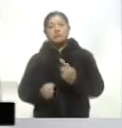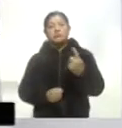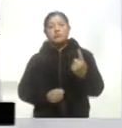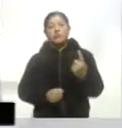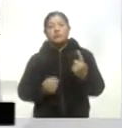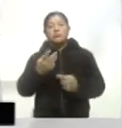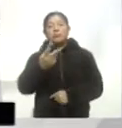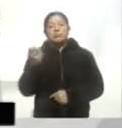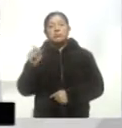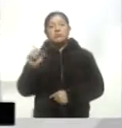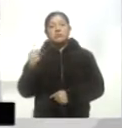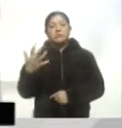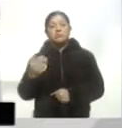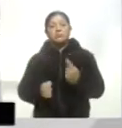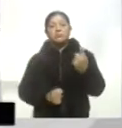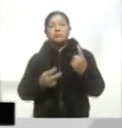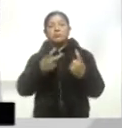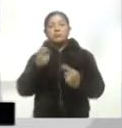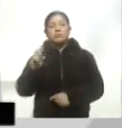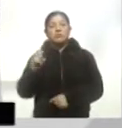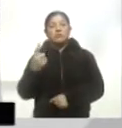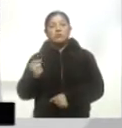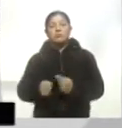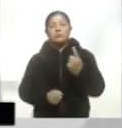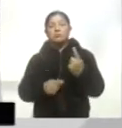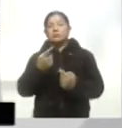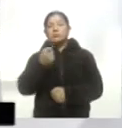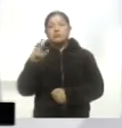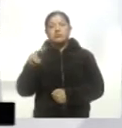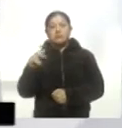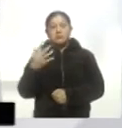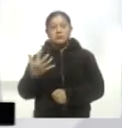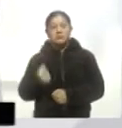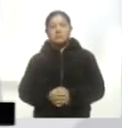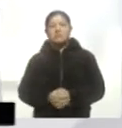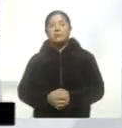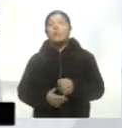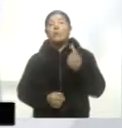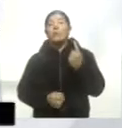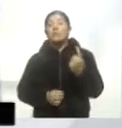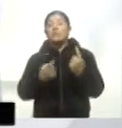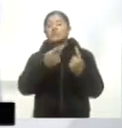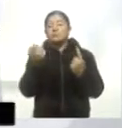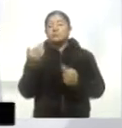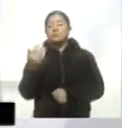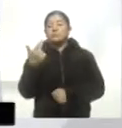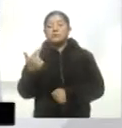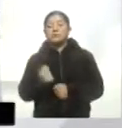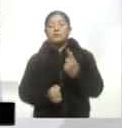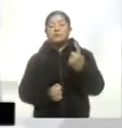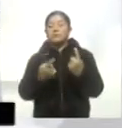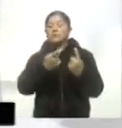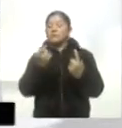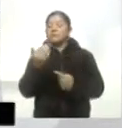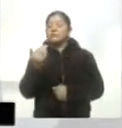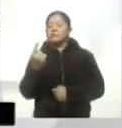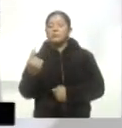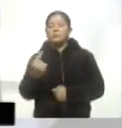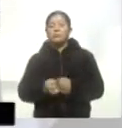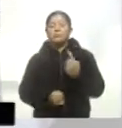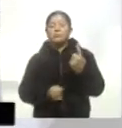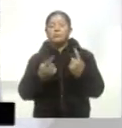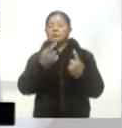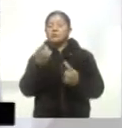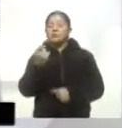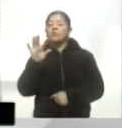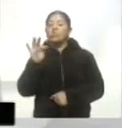Zacatelco 265, Contla 231, San Pablo del Monte 185, Yaucamecan 157, Calpulalpan 151,